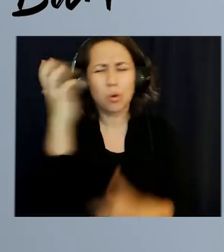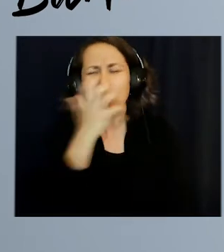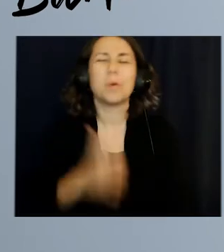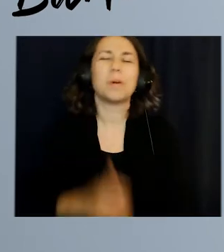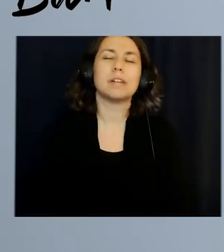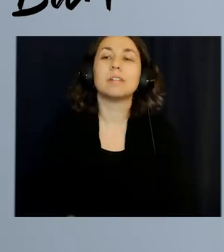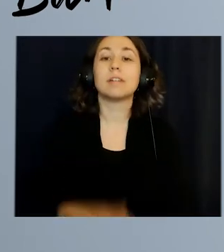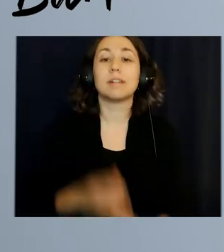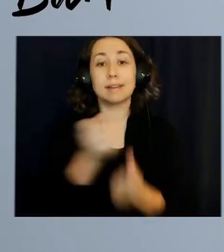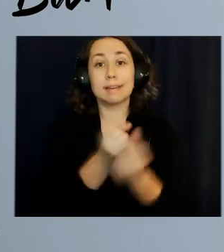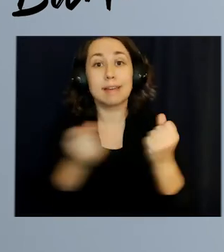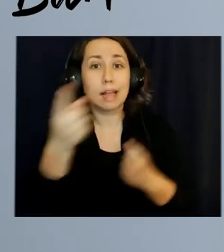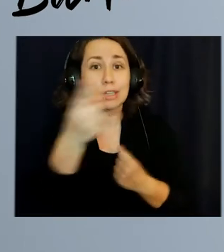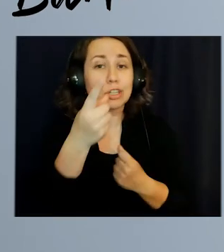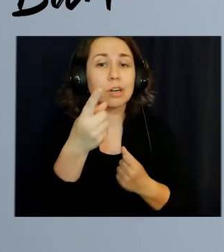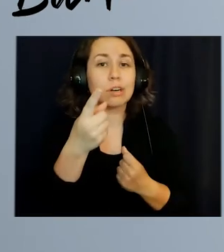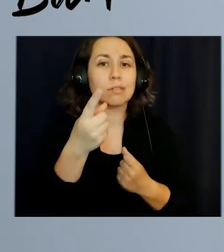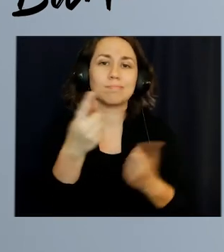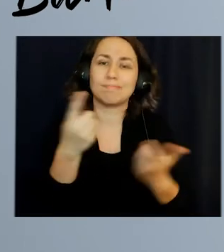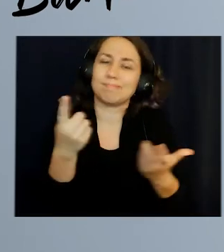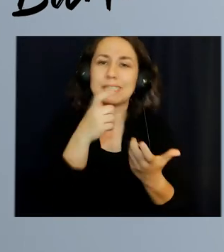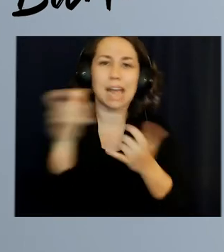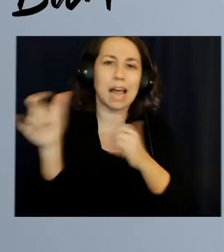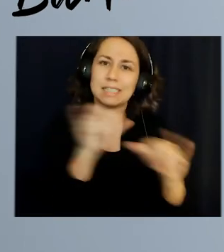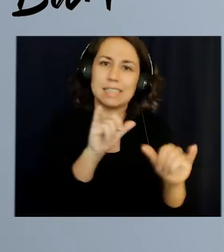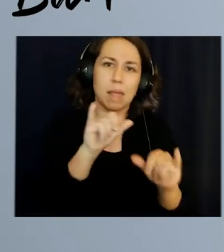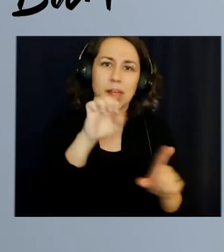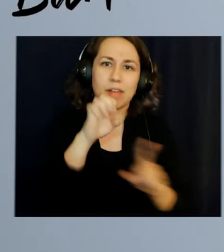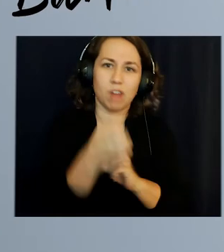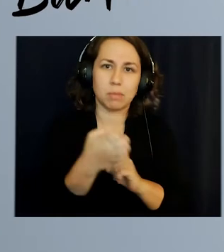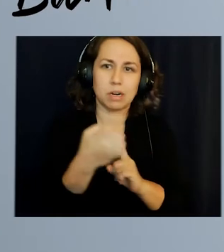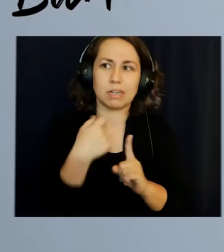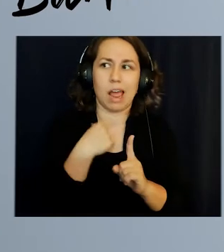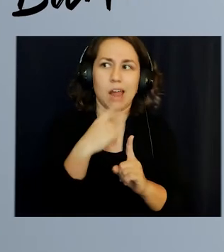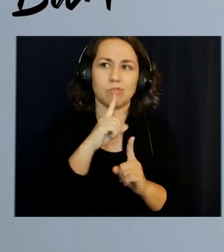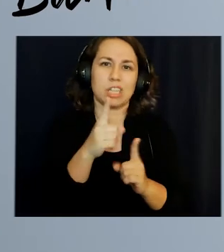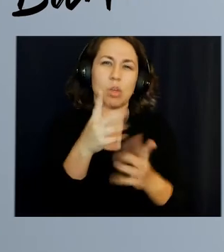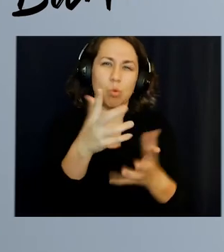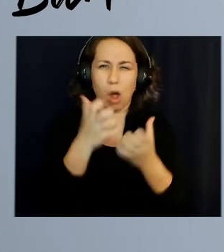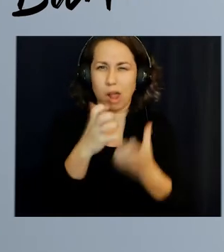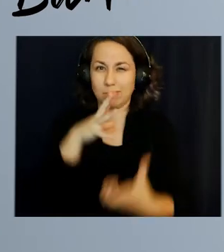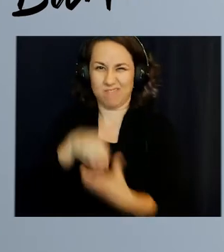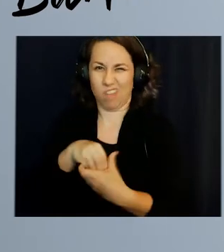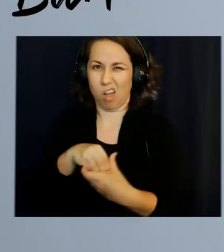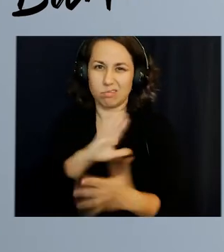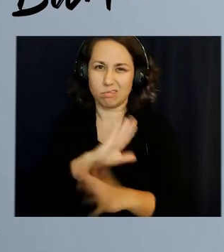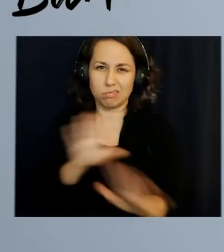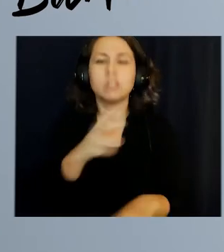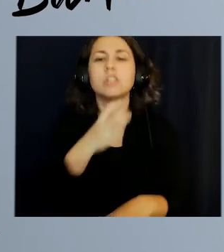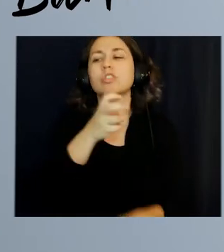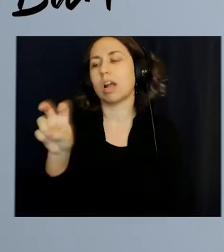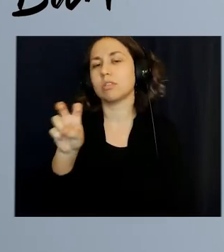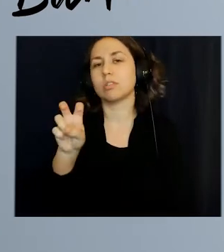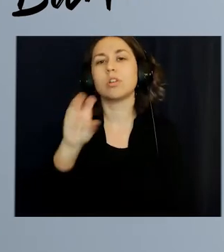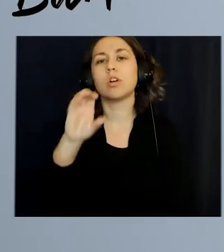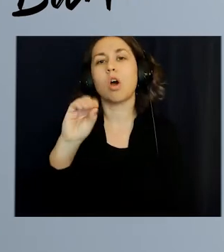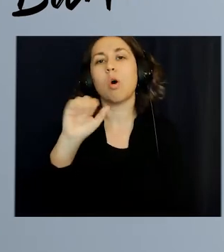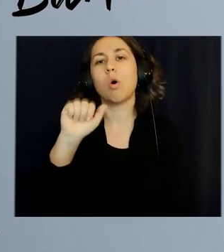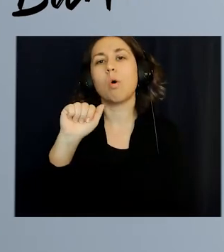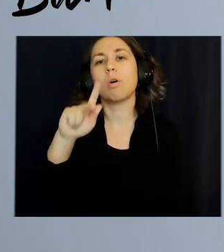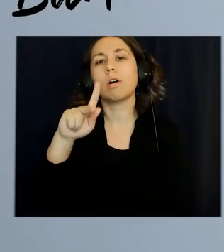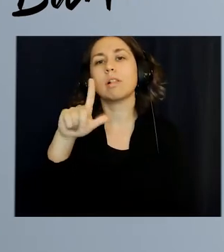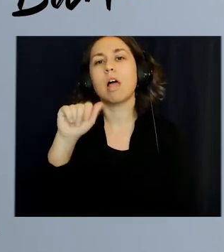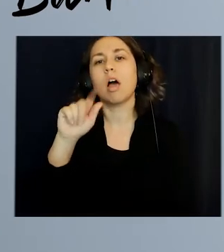que quería. Me transferí a Oklahoma State en el otoño de 2016. Me mudé para allá, dejé